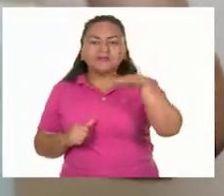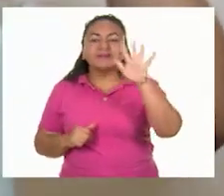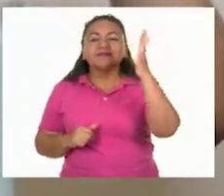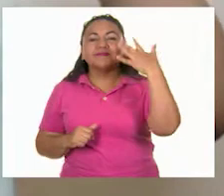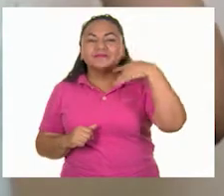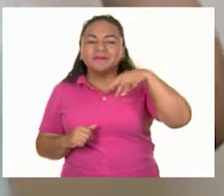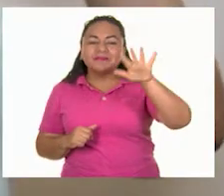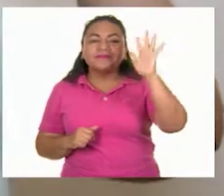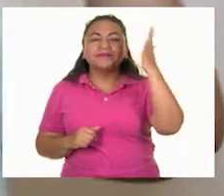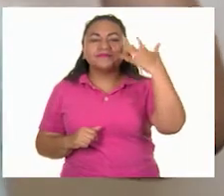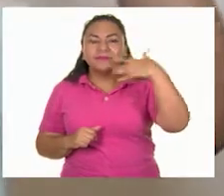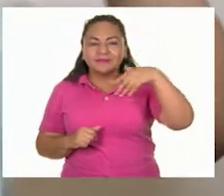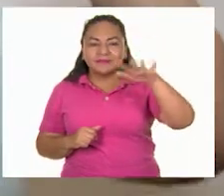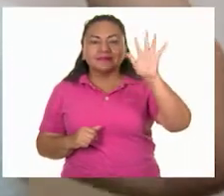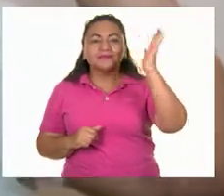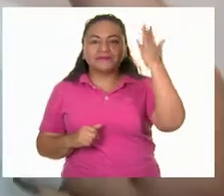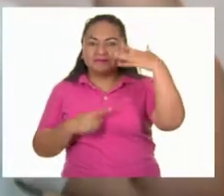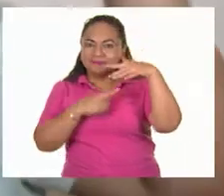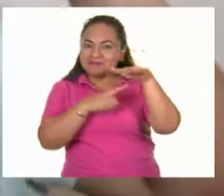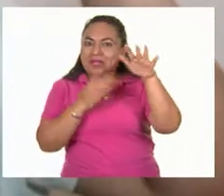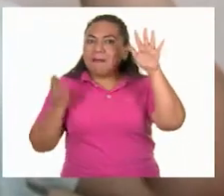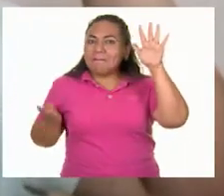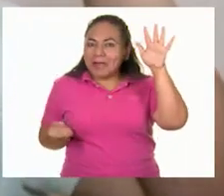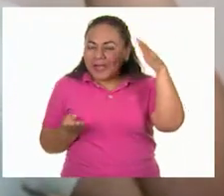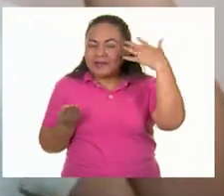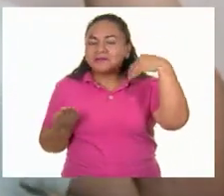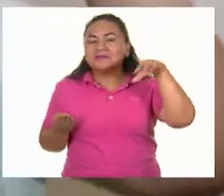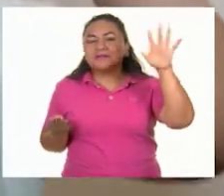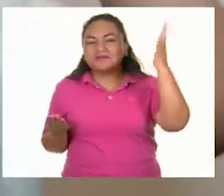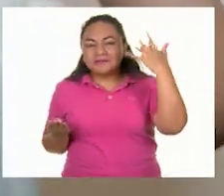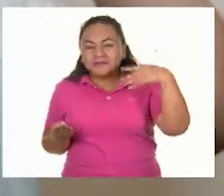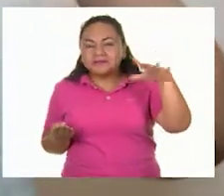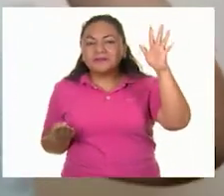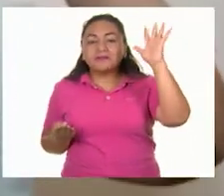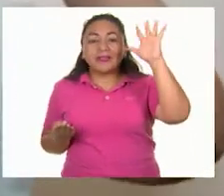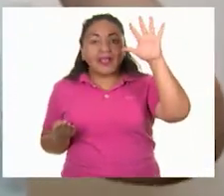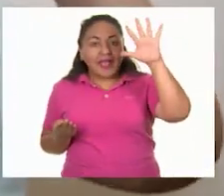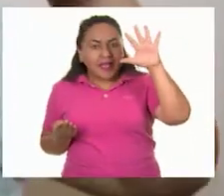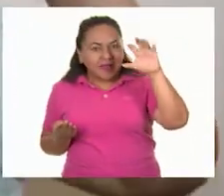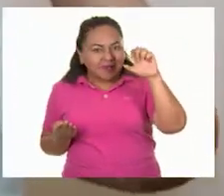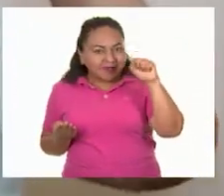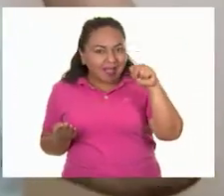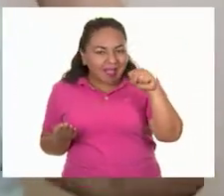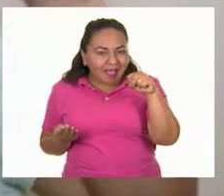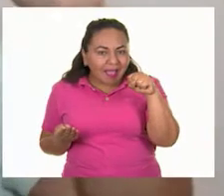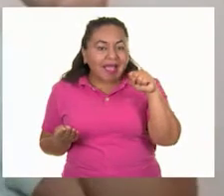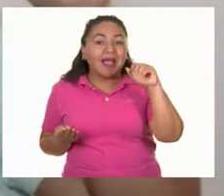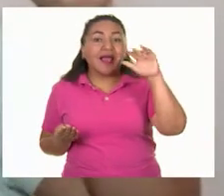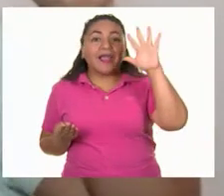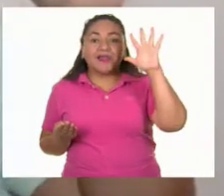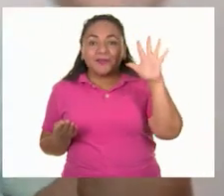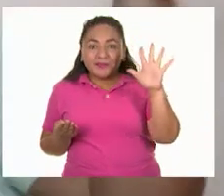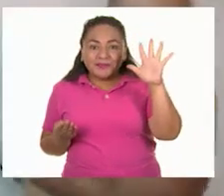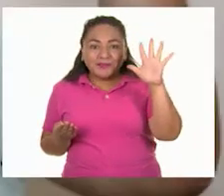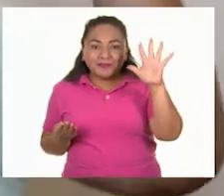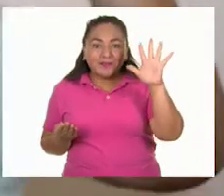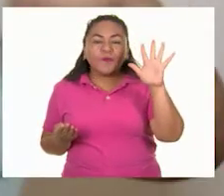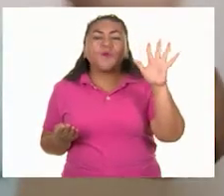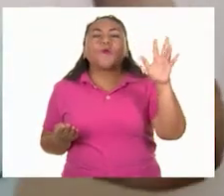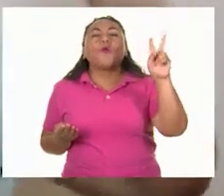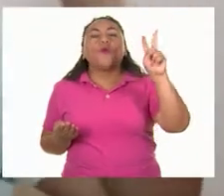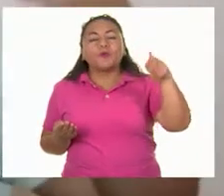manito, la hago bailar. La cierro, la abro,